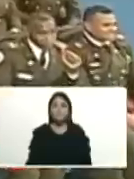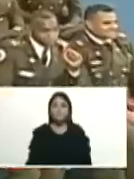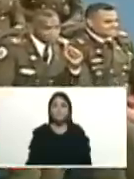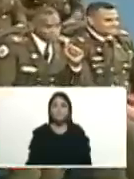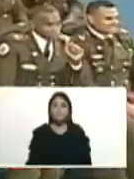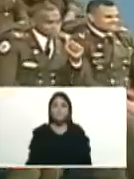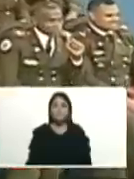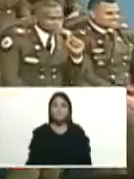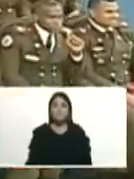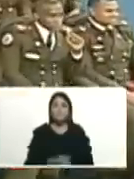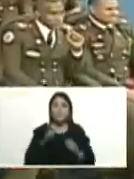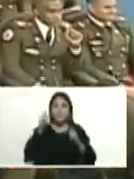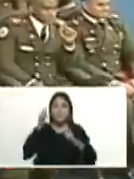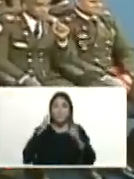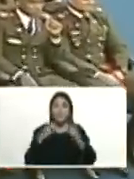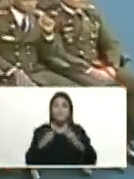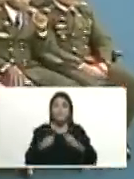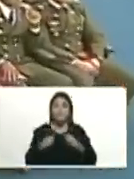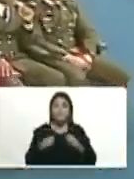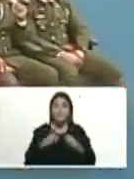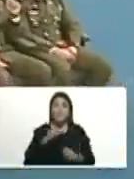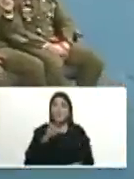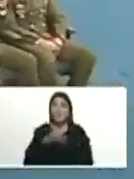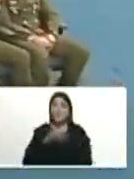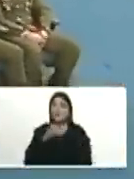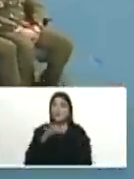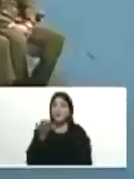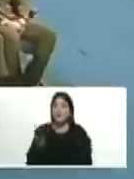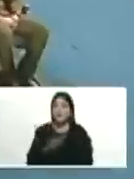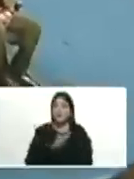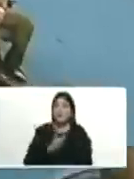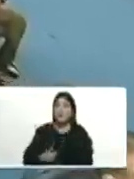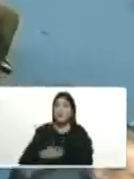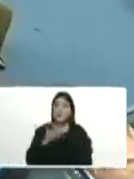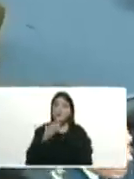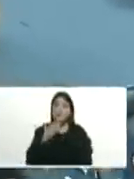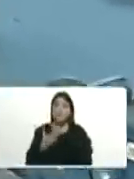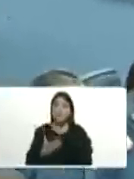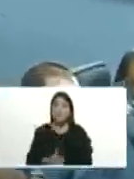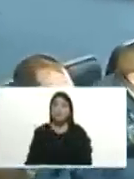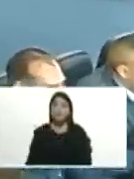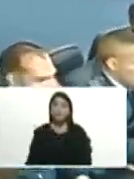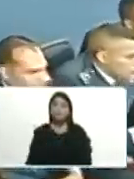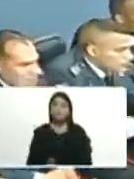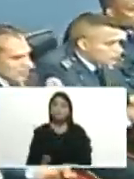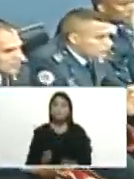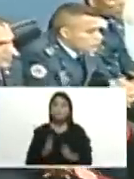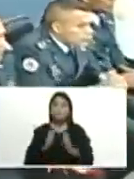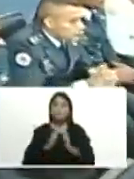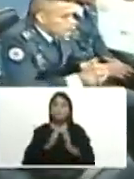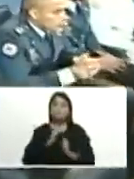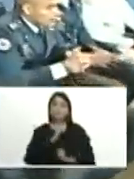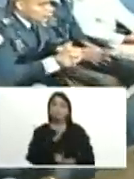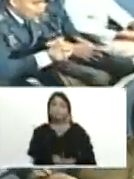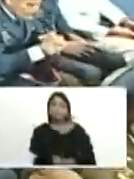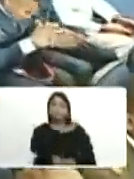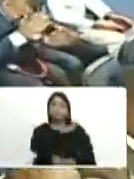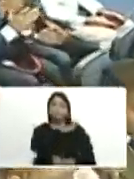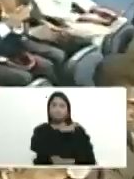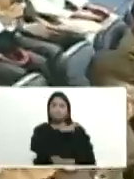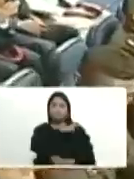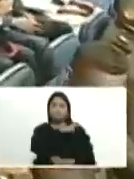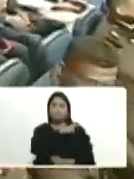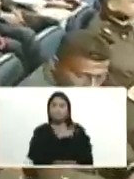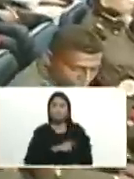¡Chávez vive! Buenas tardes, mi comandante jefe. Permiso para recibir la jerarquía de Sargento Primero de la Fuerza Nacional